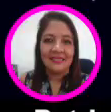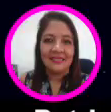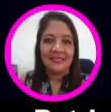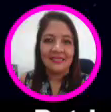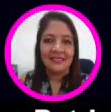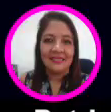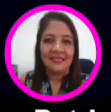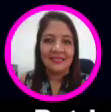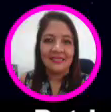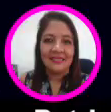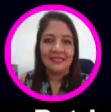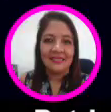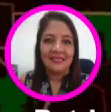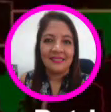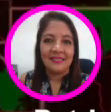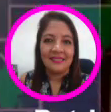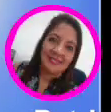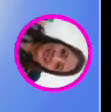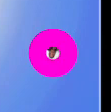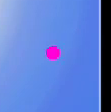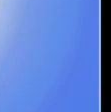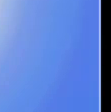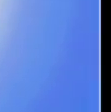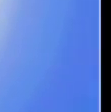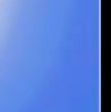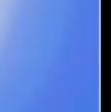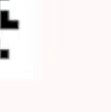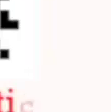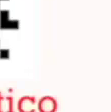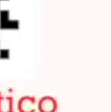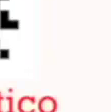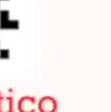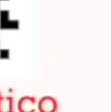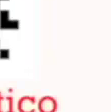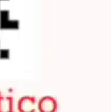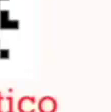2023. Se recomienda usar lentes especiales y tomar precauciones.